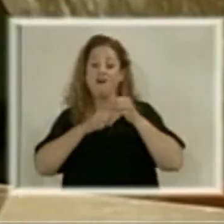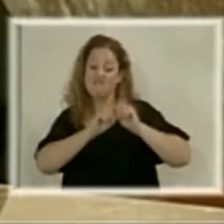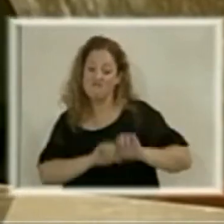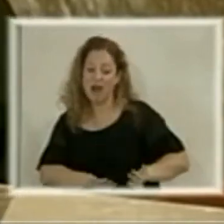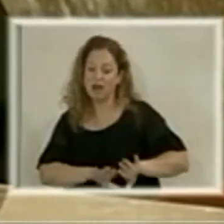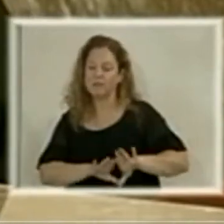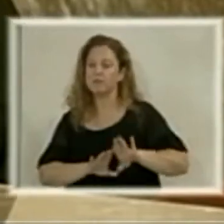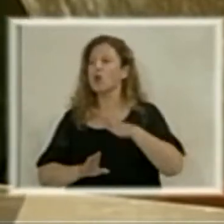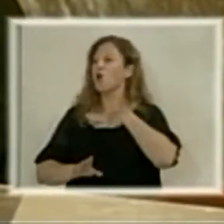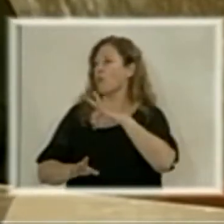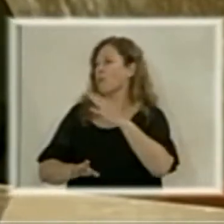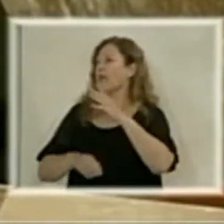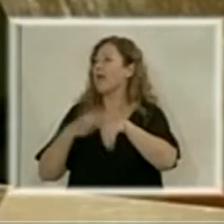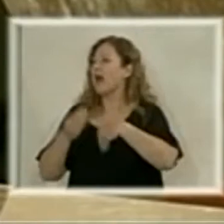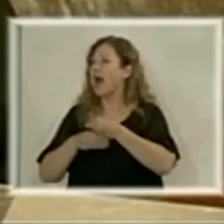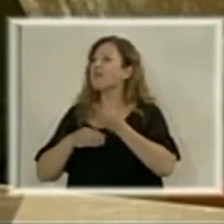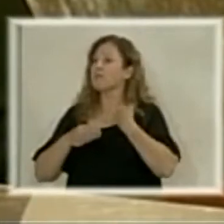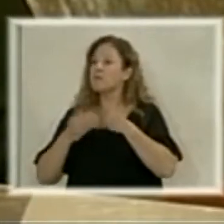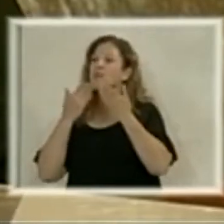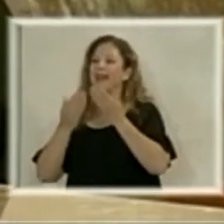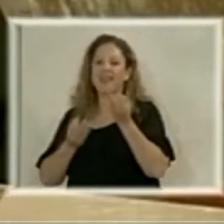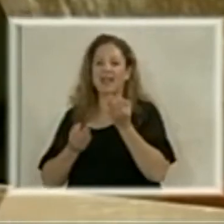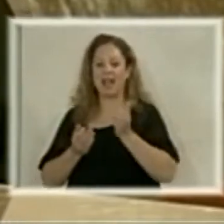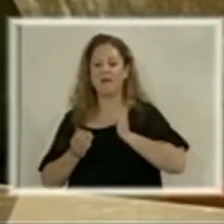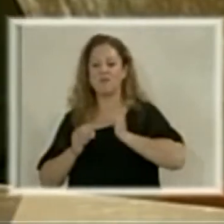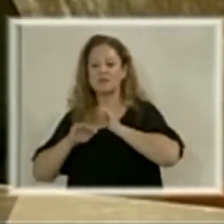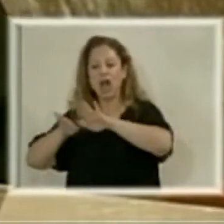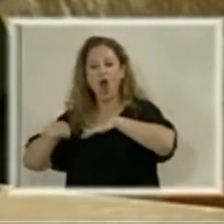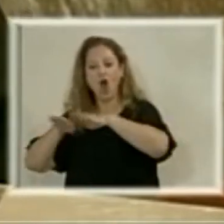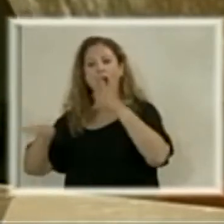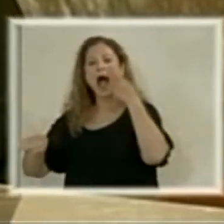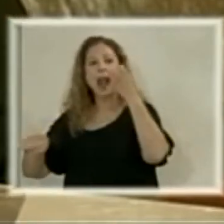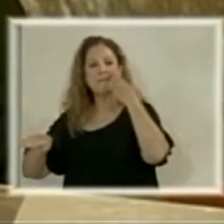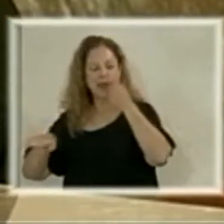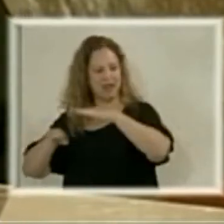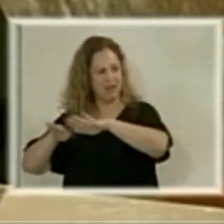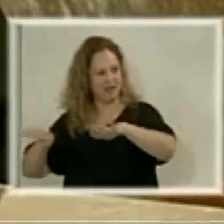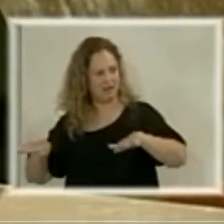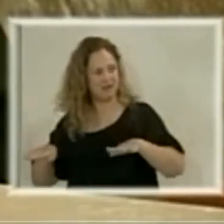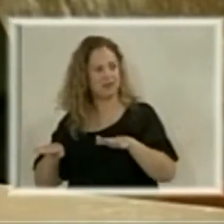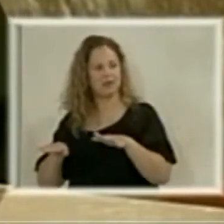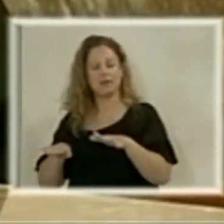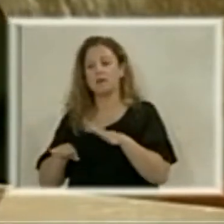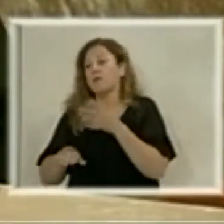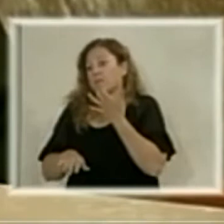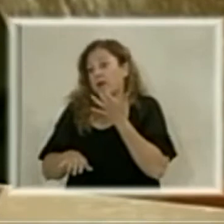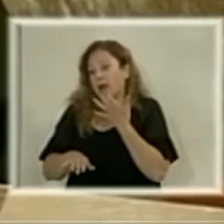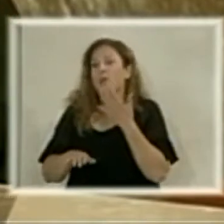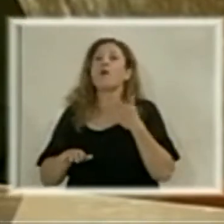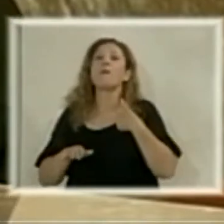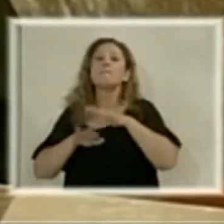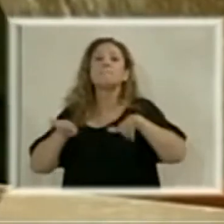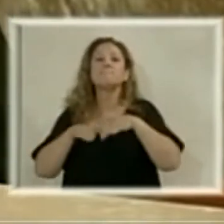a actuaciones de regeneración en la costa de Almería. Y qué mejor lugar, que ustedes también lo defienden, que la propia playa de la